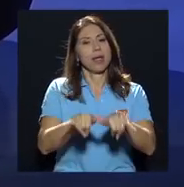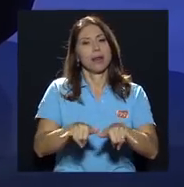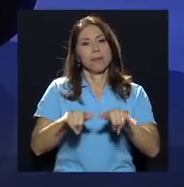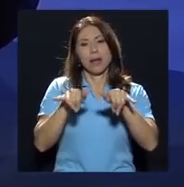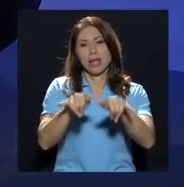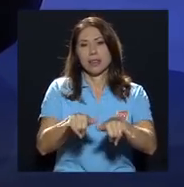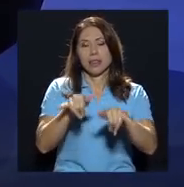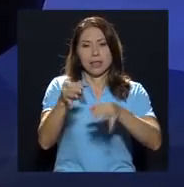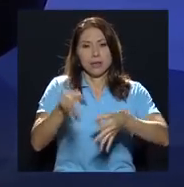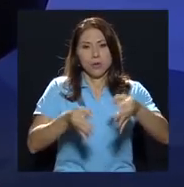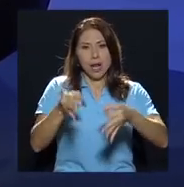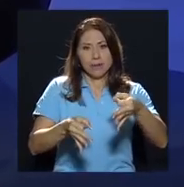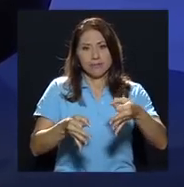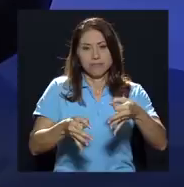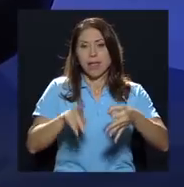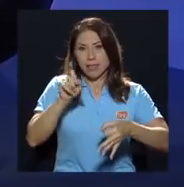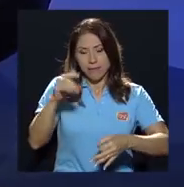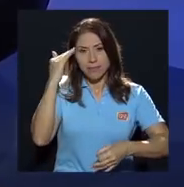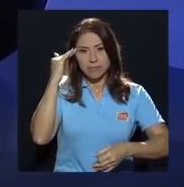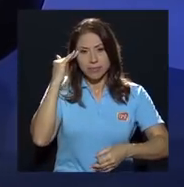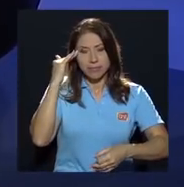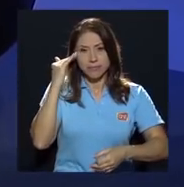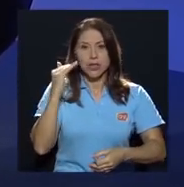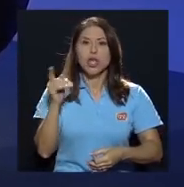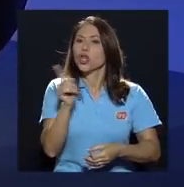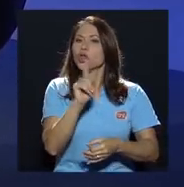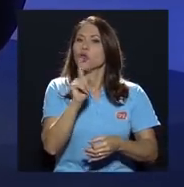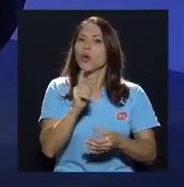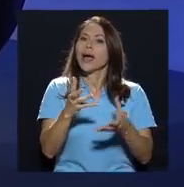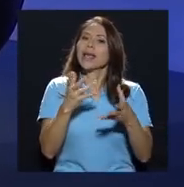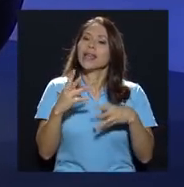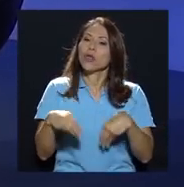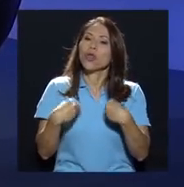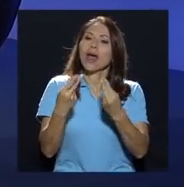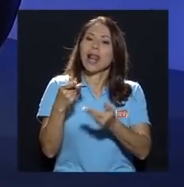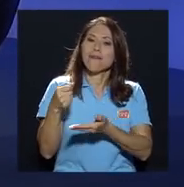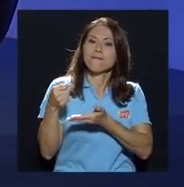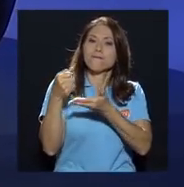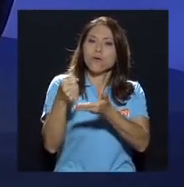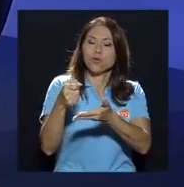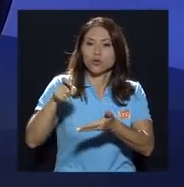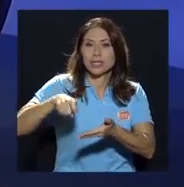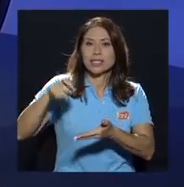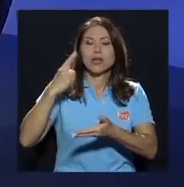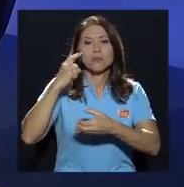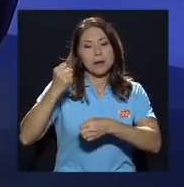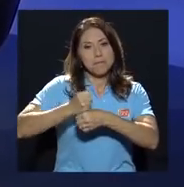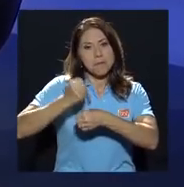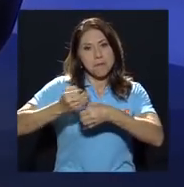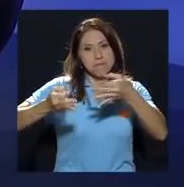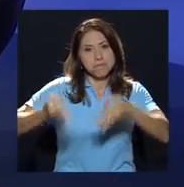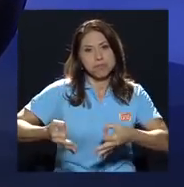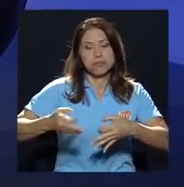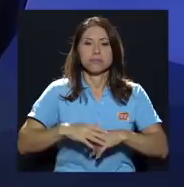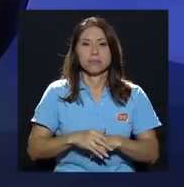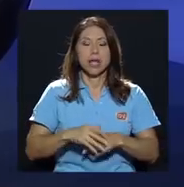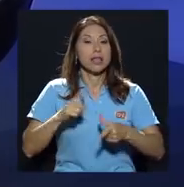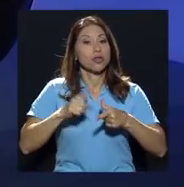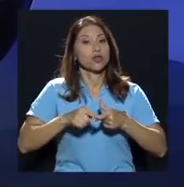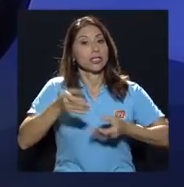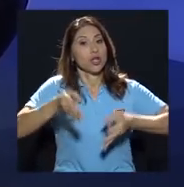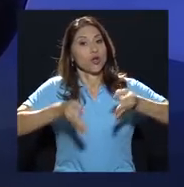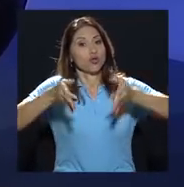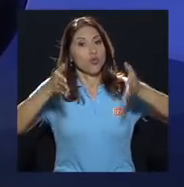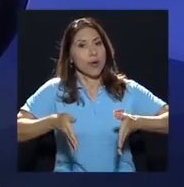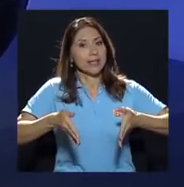deben tener esto en consideración no han querido dar los fondos necesarios para que opere debidamente entonces los jueces